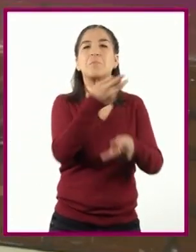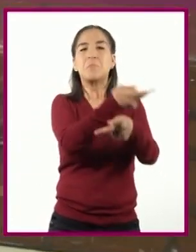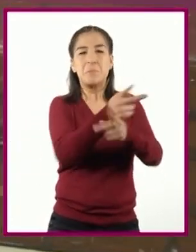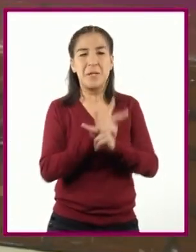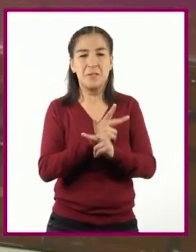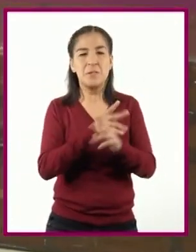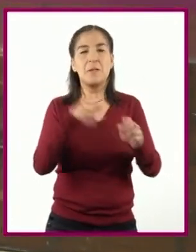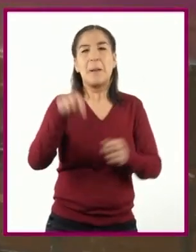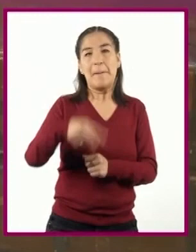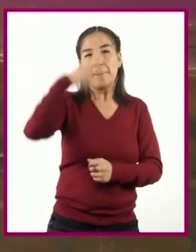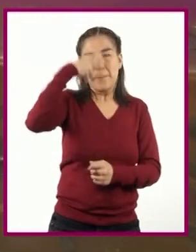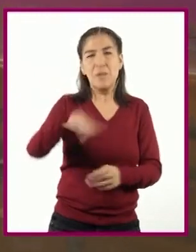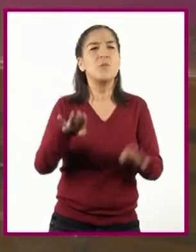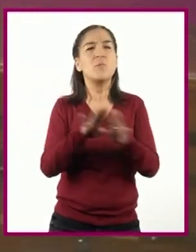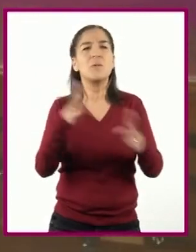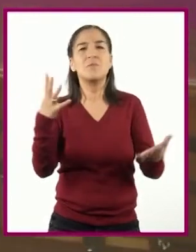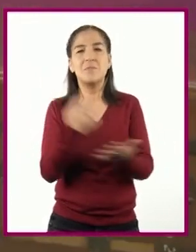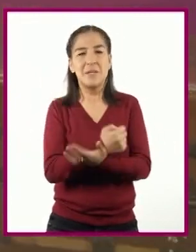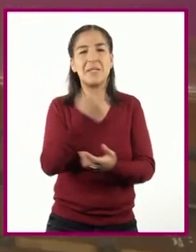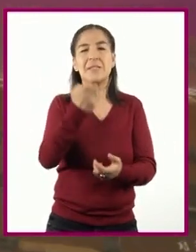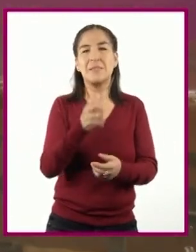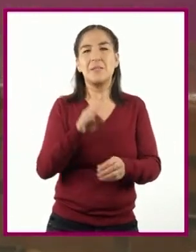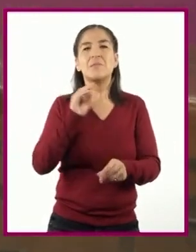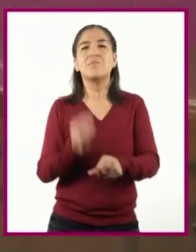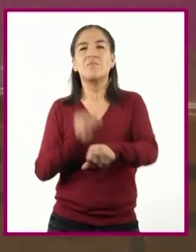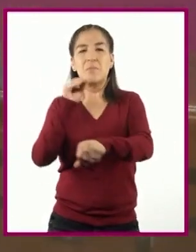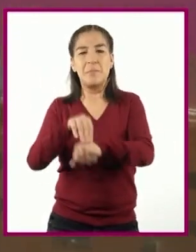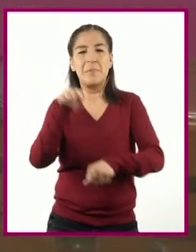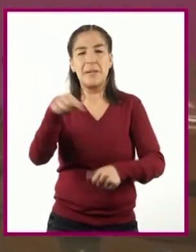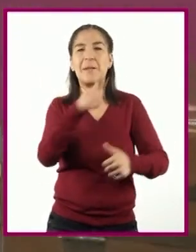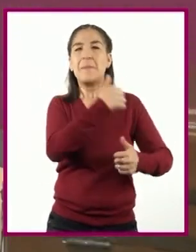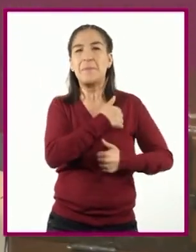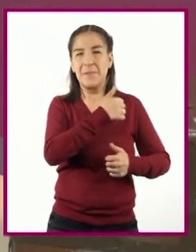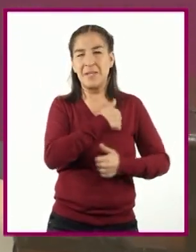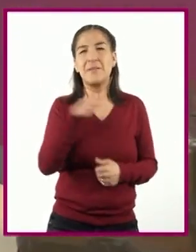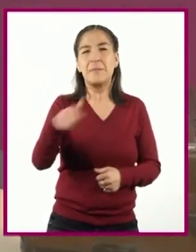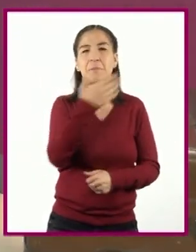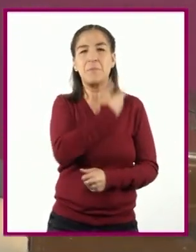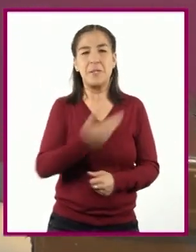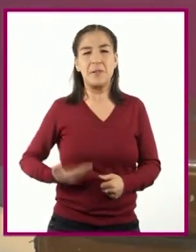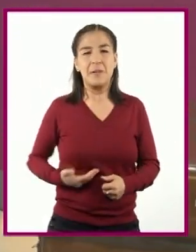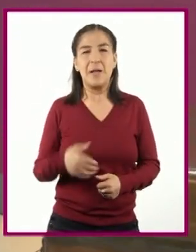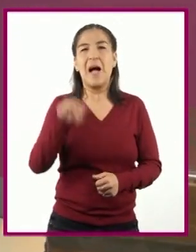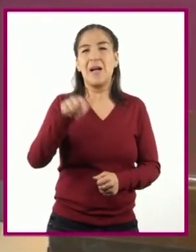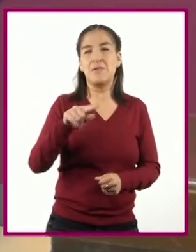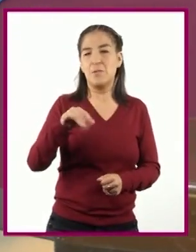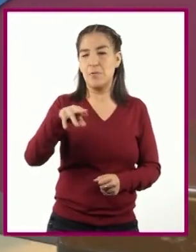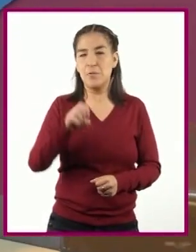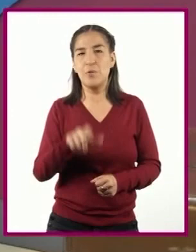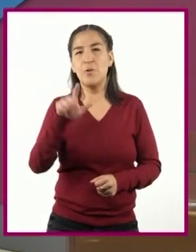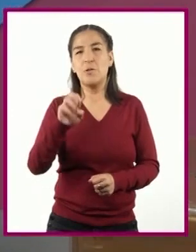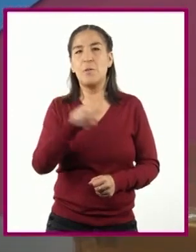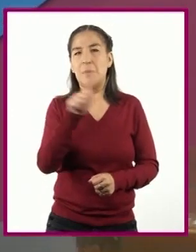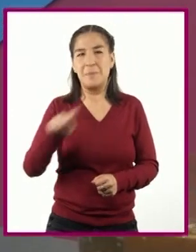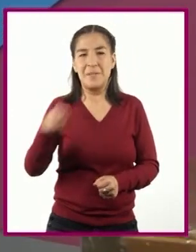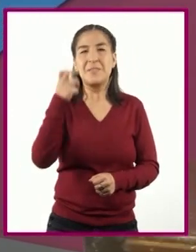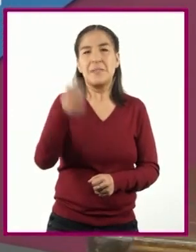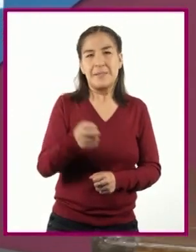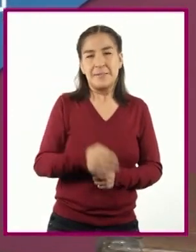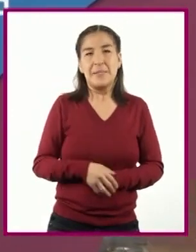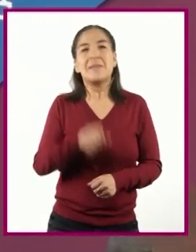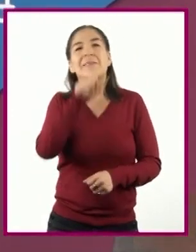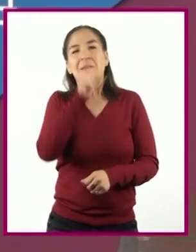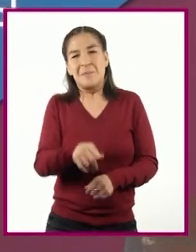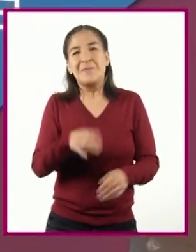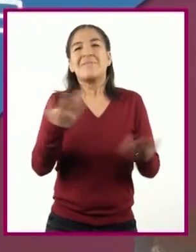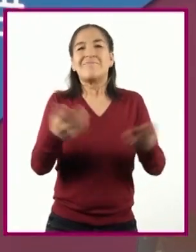préstamos, México logró conformar una expedición militar al mando del presidente Antonio López de Santa Anna. Sin embargo,